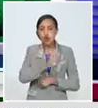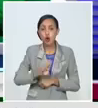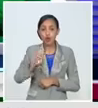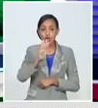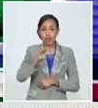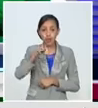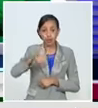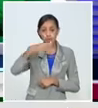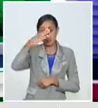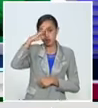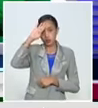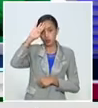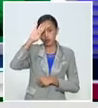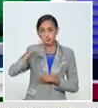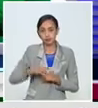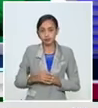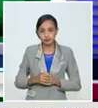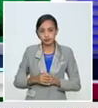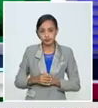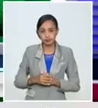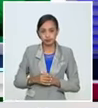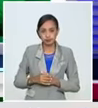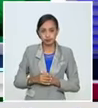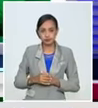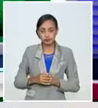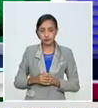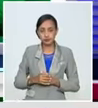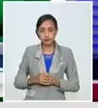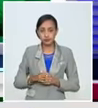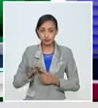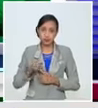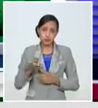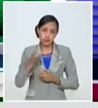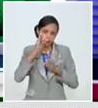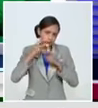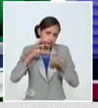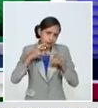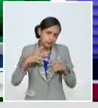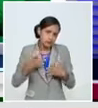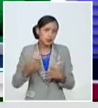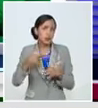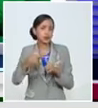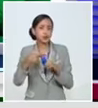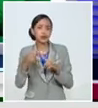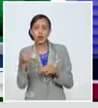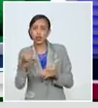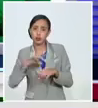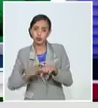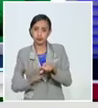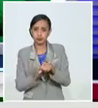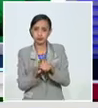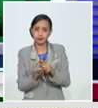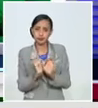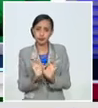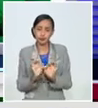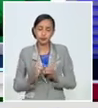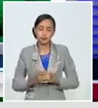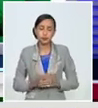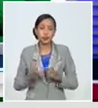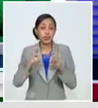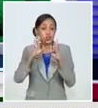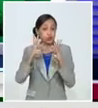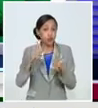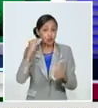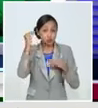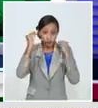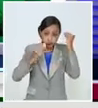país están dedicados al estudio de la COVID-19. Como resultado del análisis de